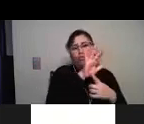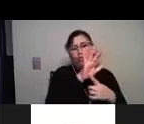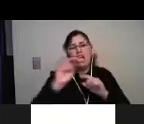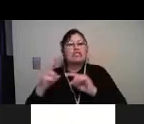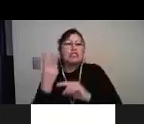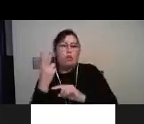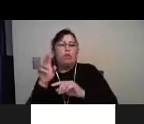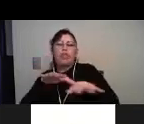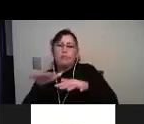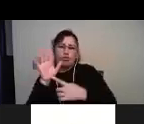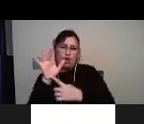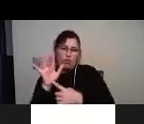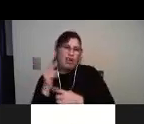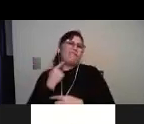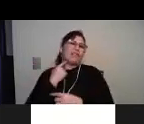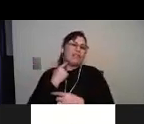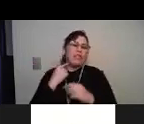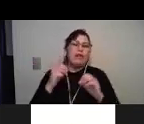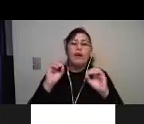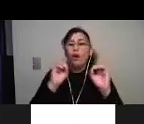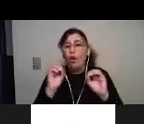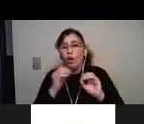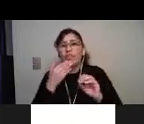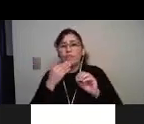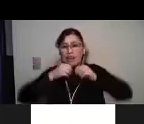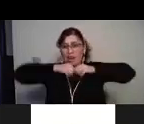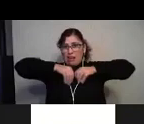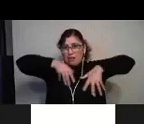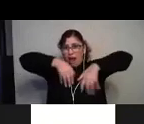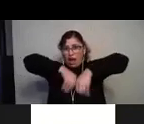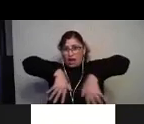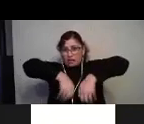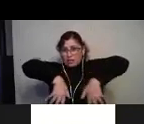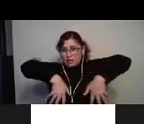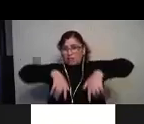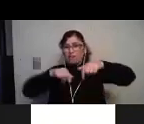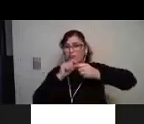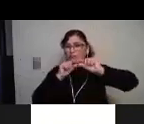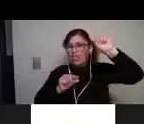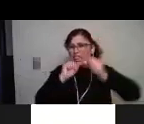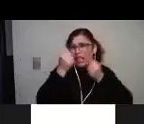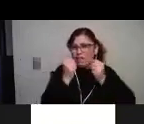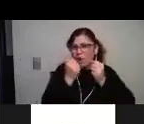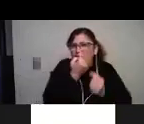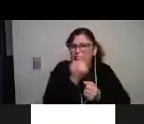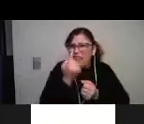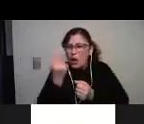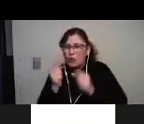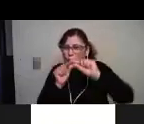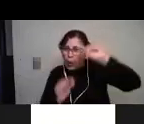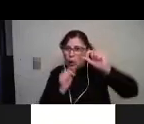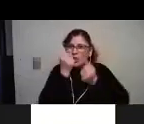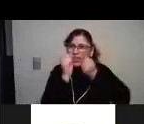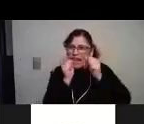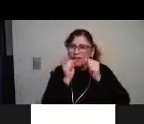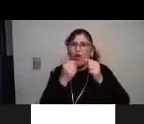enfermedades que pueden afectar específicamente a las raíces nerviosas, ¿cierto? A cada nervio espinal que se origina a